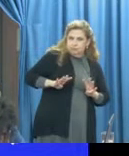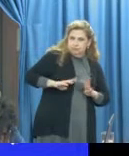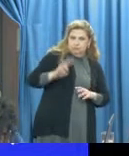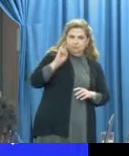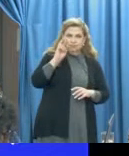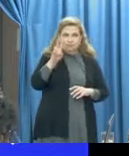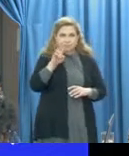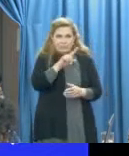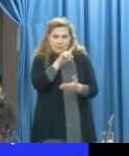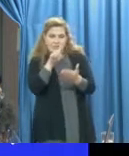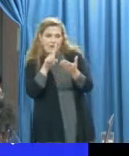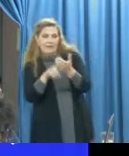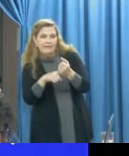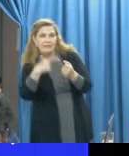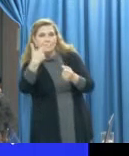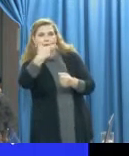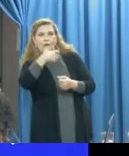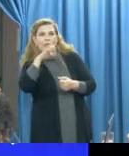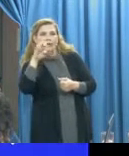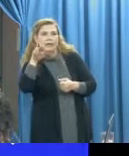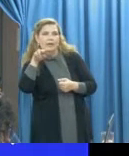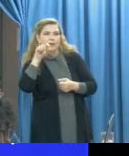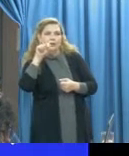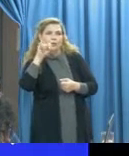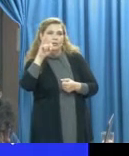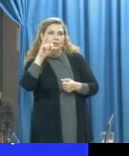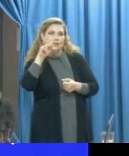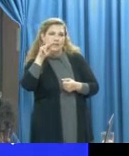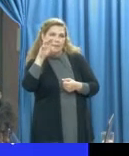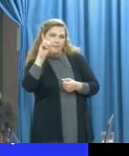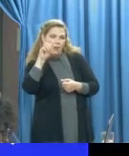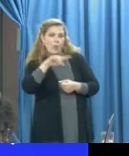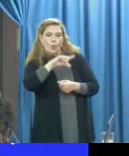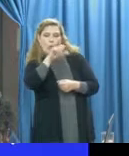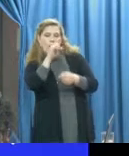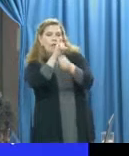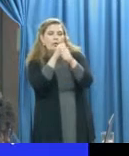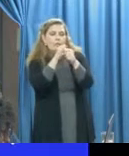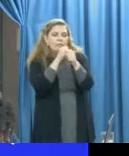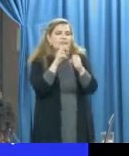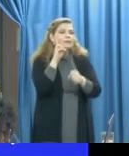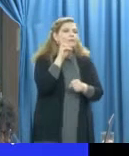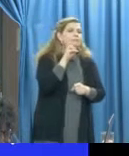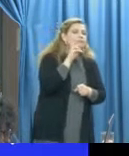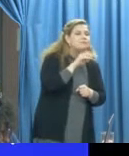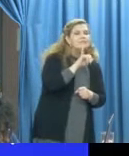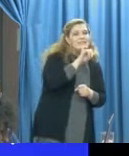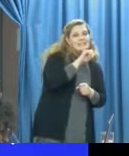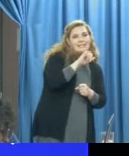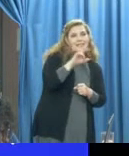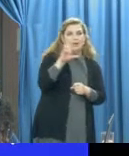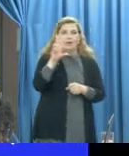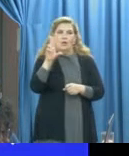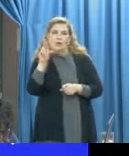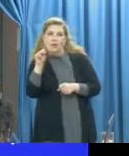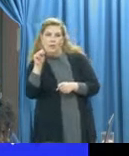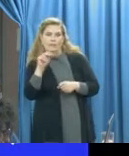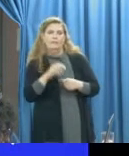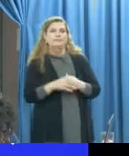inferir el genotipo. Y entonces ya lo investigamos para comprobar si es o no es lo que